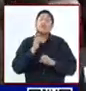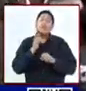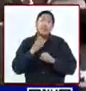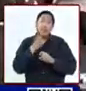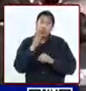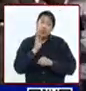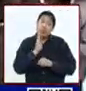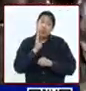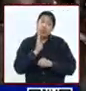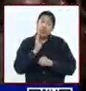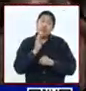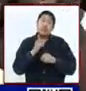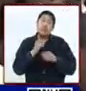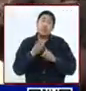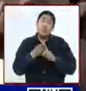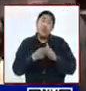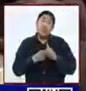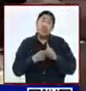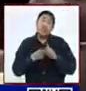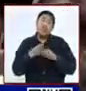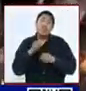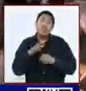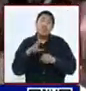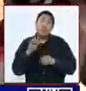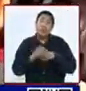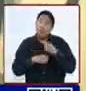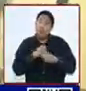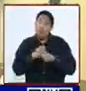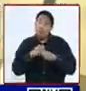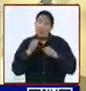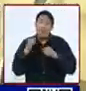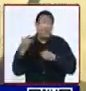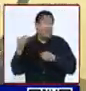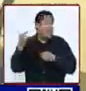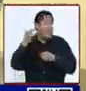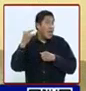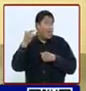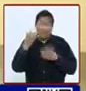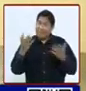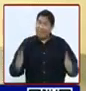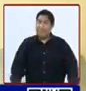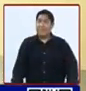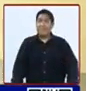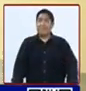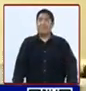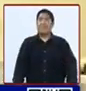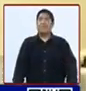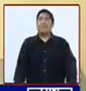que cumplirá 38 años desde su creación, la ciudad más joven del país.